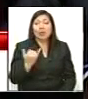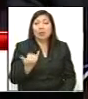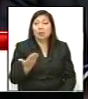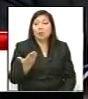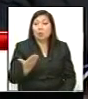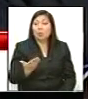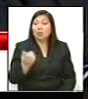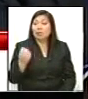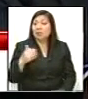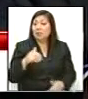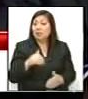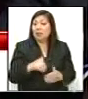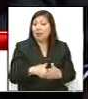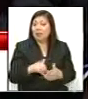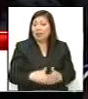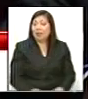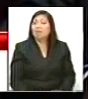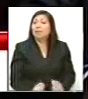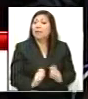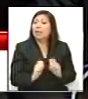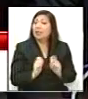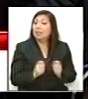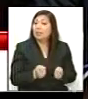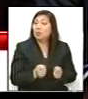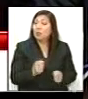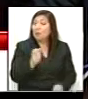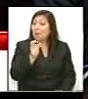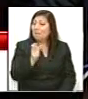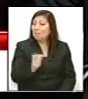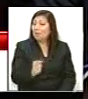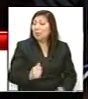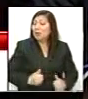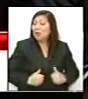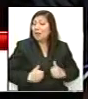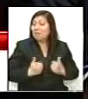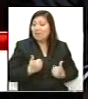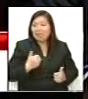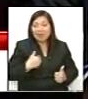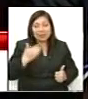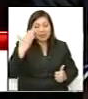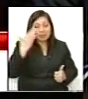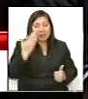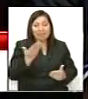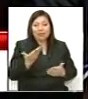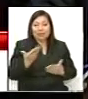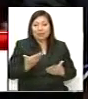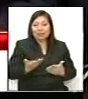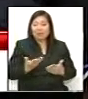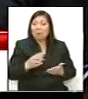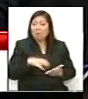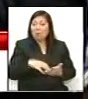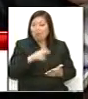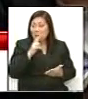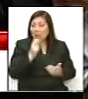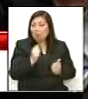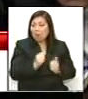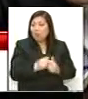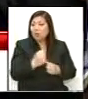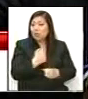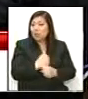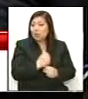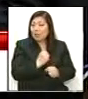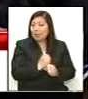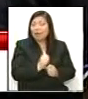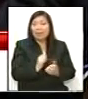en esta segunda votación, darle el mérito a una persona que en vida sepa que hay reconocimiento del pueblo peruano por una obra